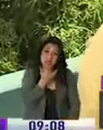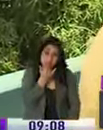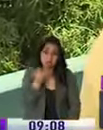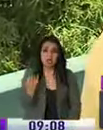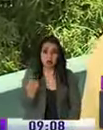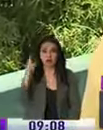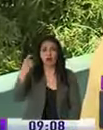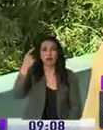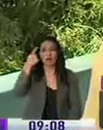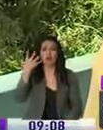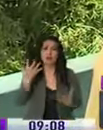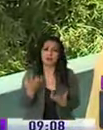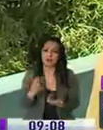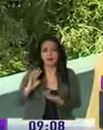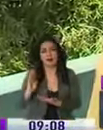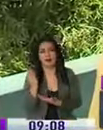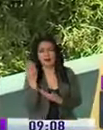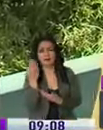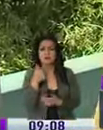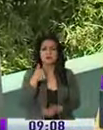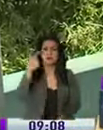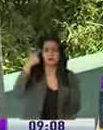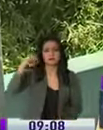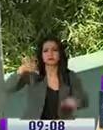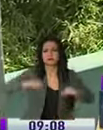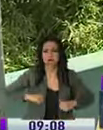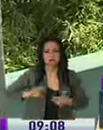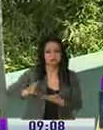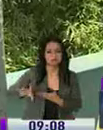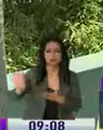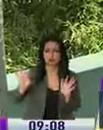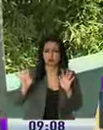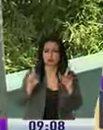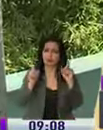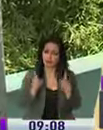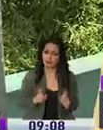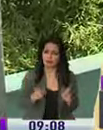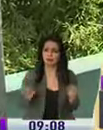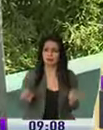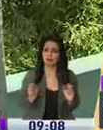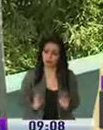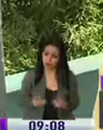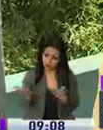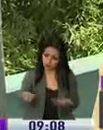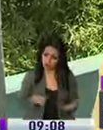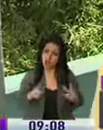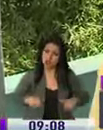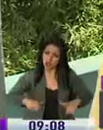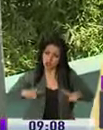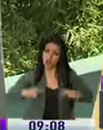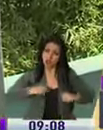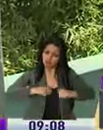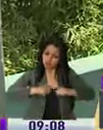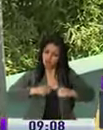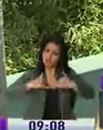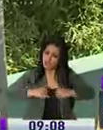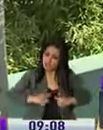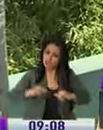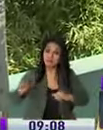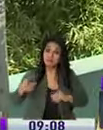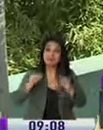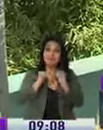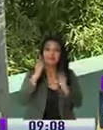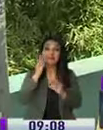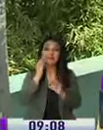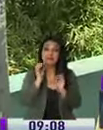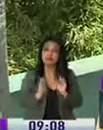tiempo metido en el correísmo. Yo pienso que está muy mal, yo pienso que está mal, que tiene que igual darle oportunidad para que una persona con más